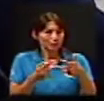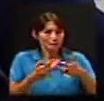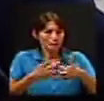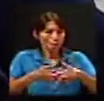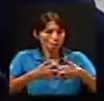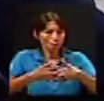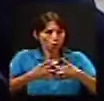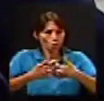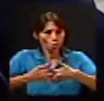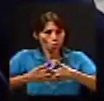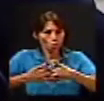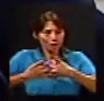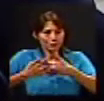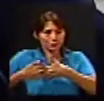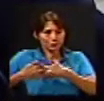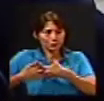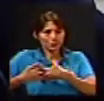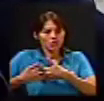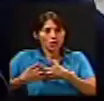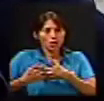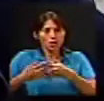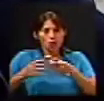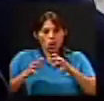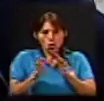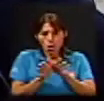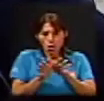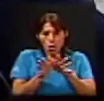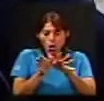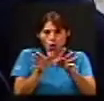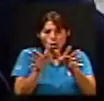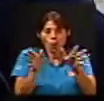globales, grandes, ¿cómo los mira? Y me refiero a